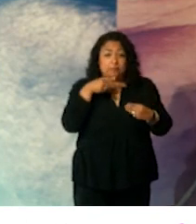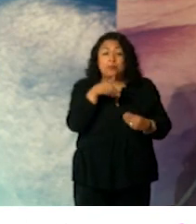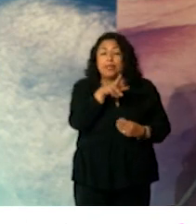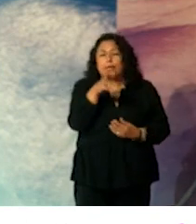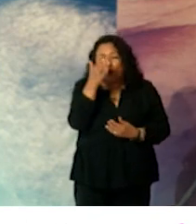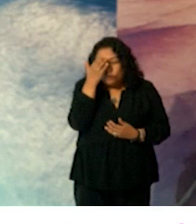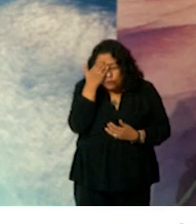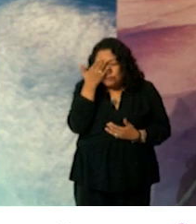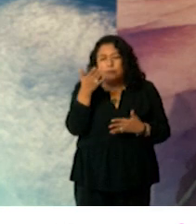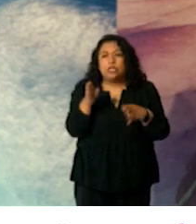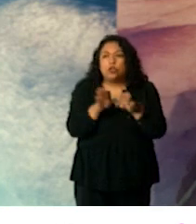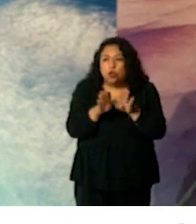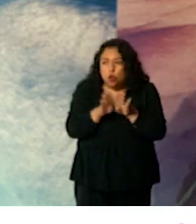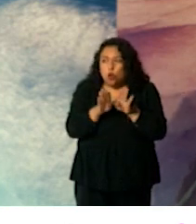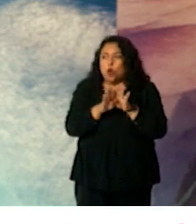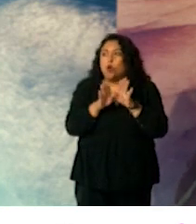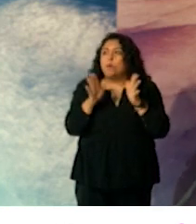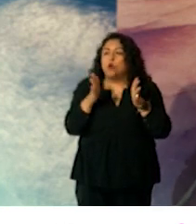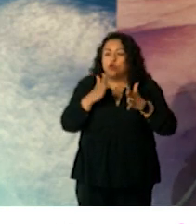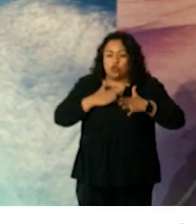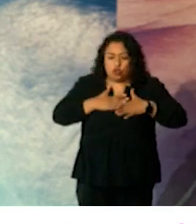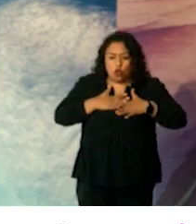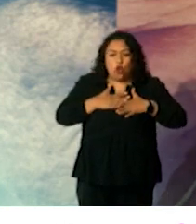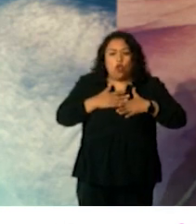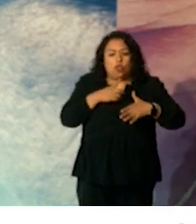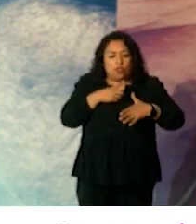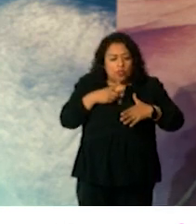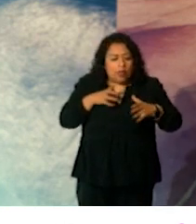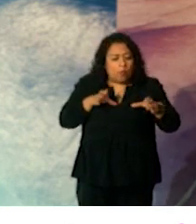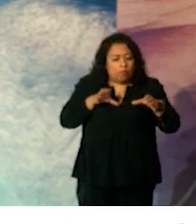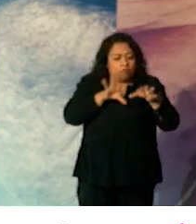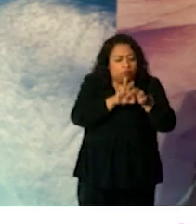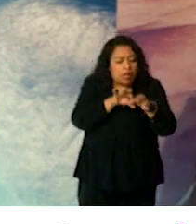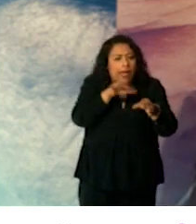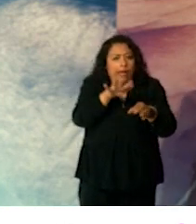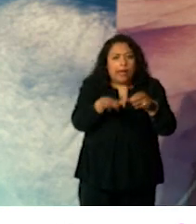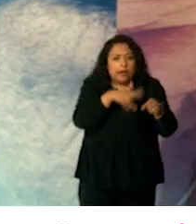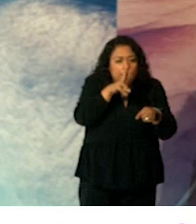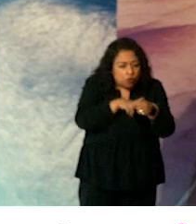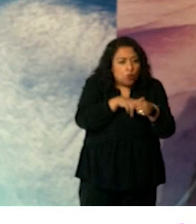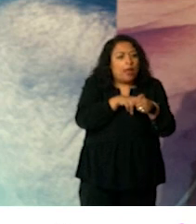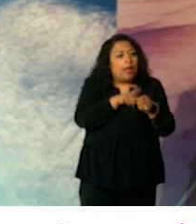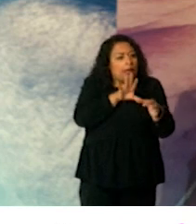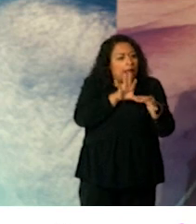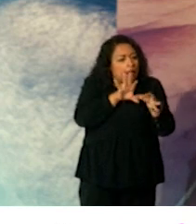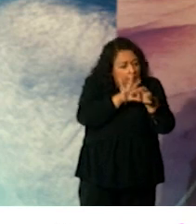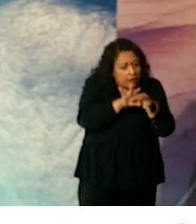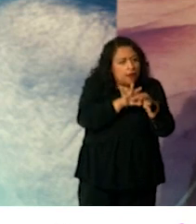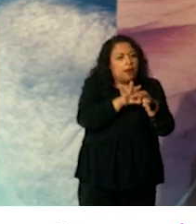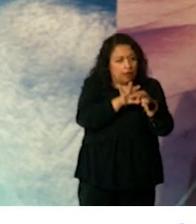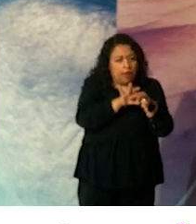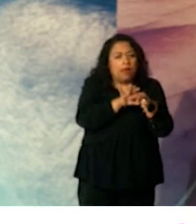reconocimiento de ser ecodependientes y ser interdependientes y no los únicos que importan, ¿no?